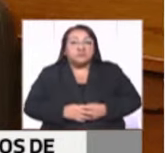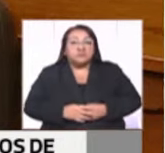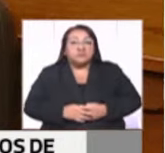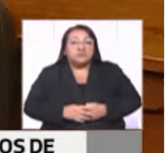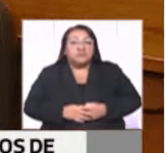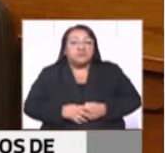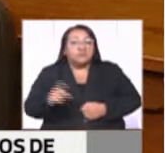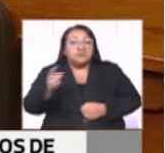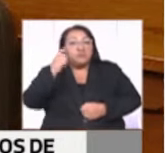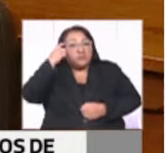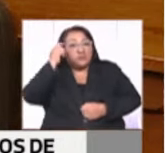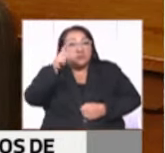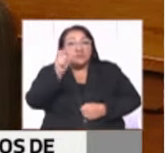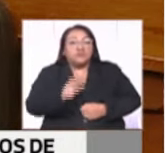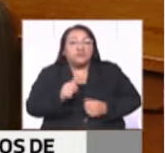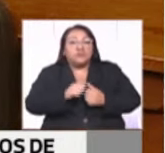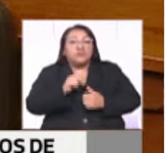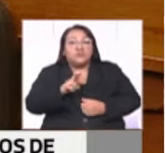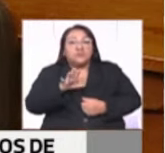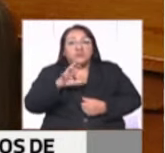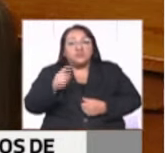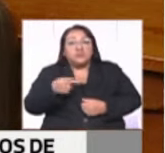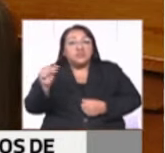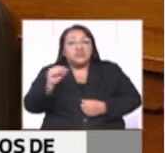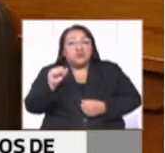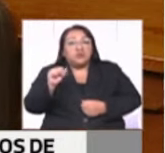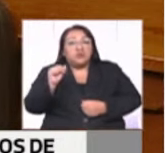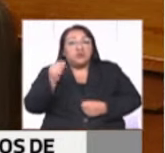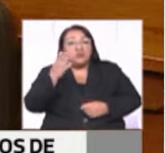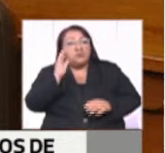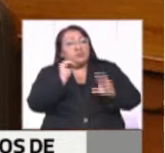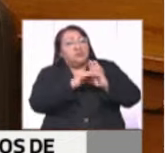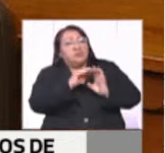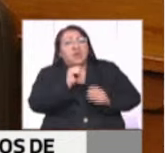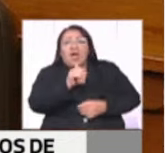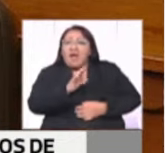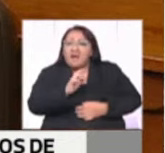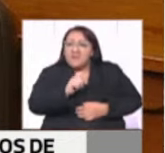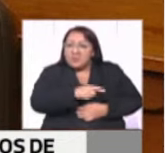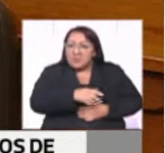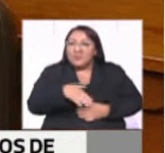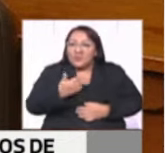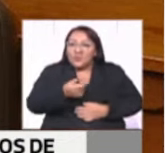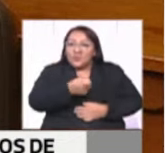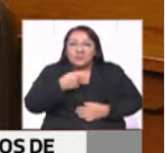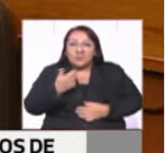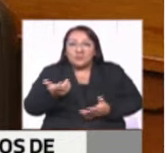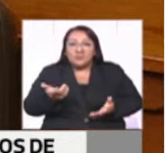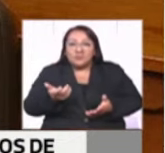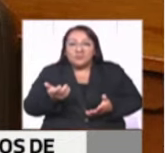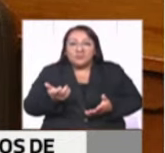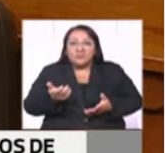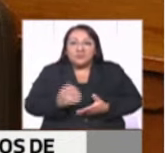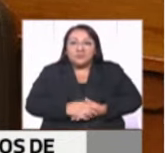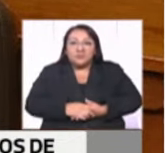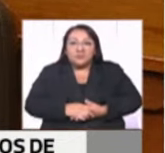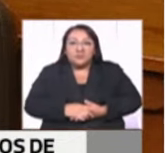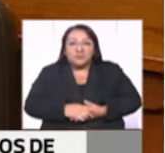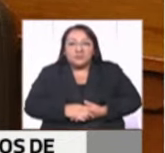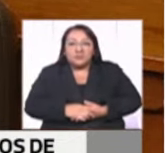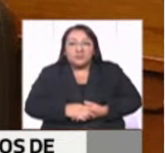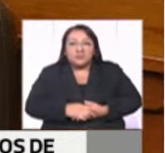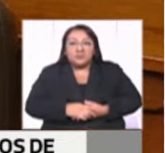no pensar en ellos si un ciudadano con 25 mil soles en su fondo de pensiones AFP obligado a pagar por ley, y